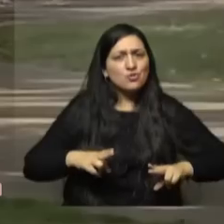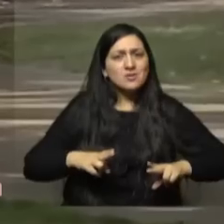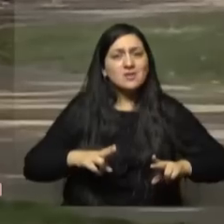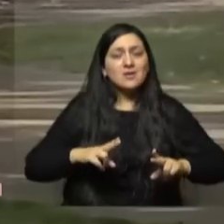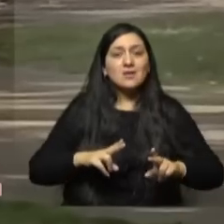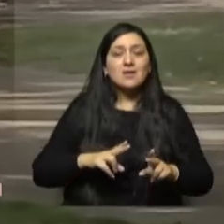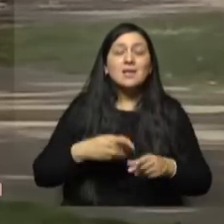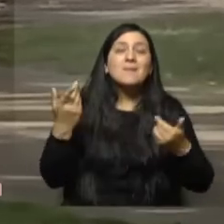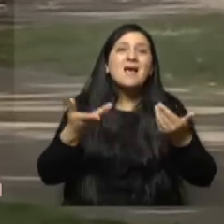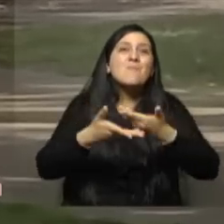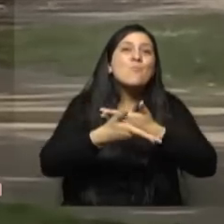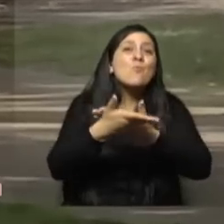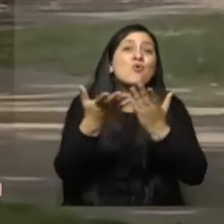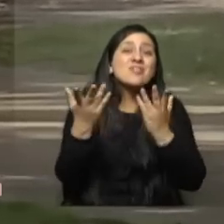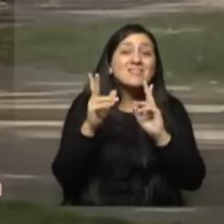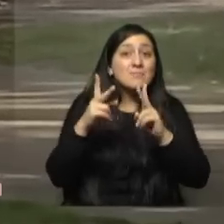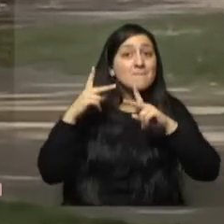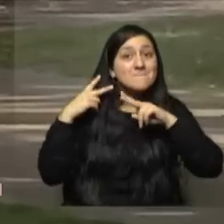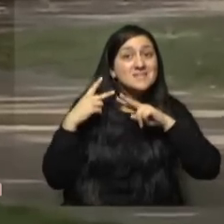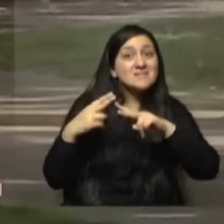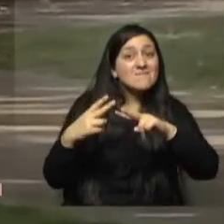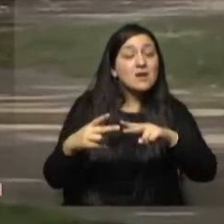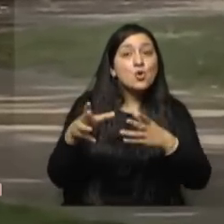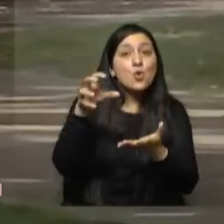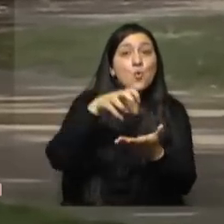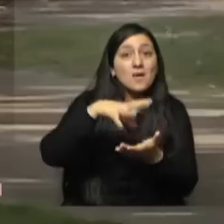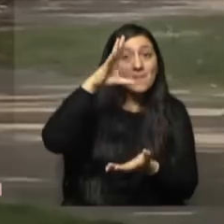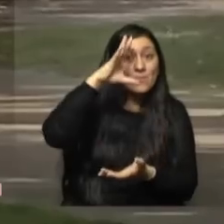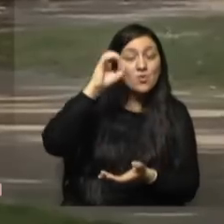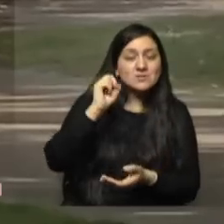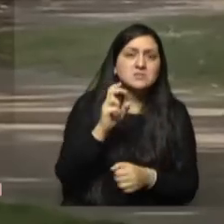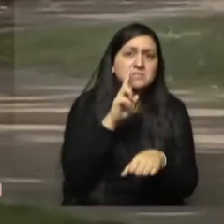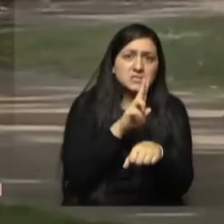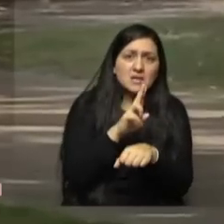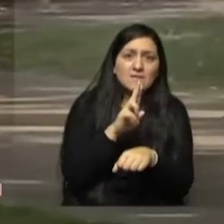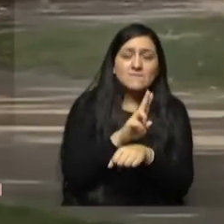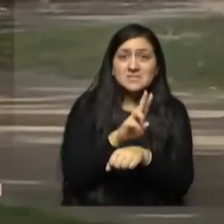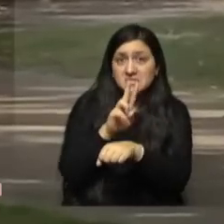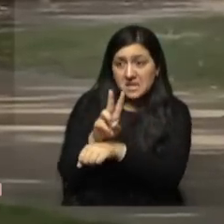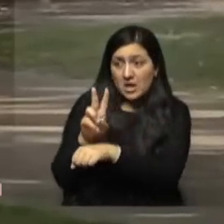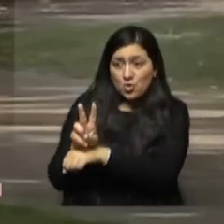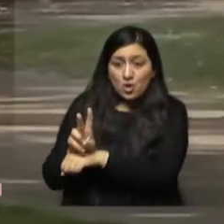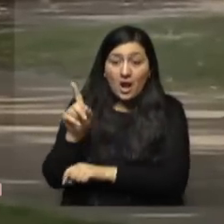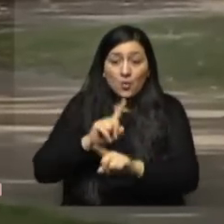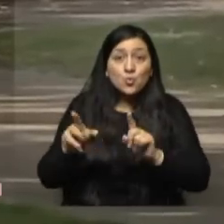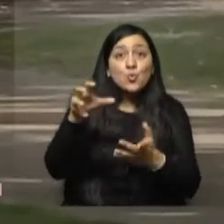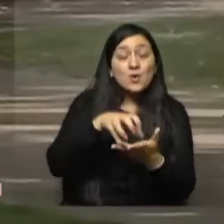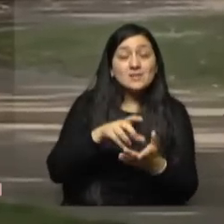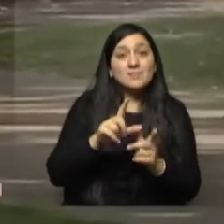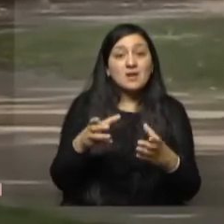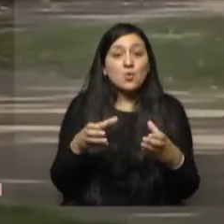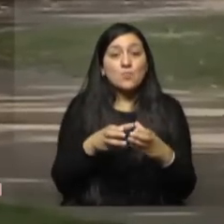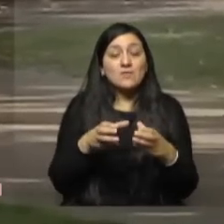la visibilización y preservación de los sitios de memoria. Y se visitaron algunos lugares, entre ellos el